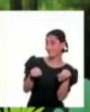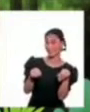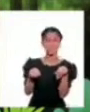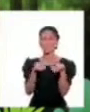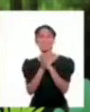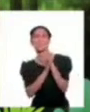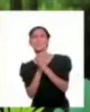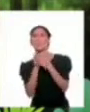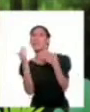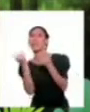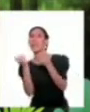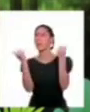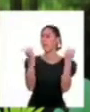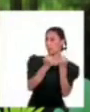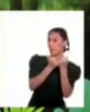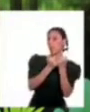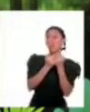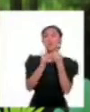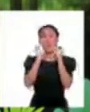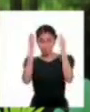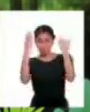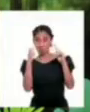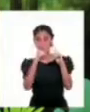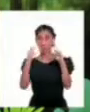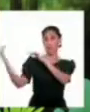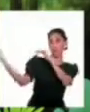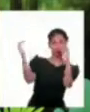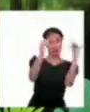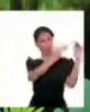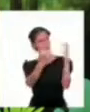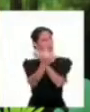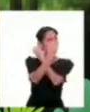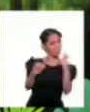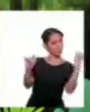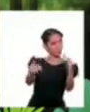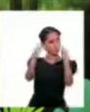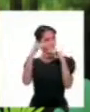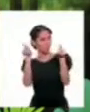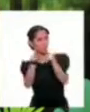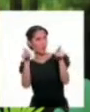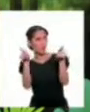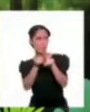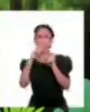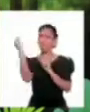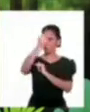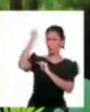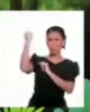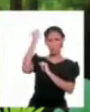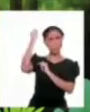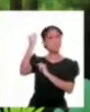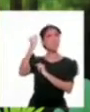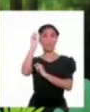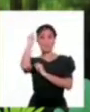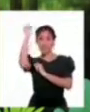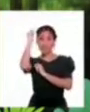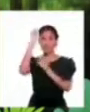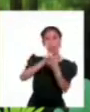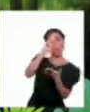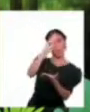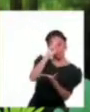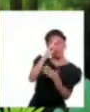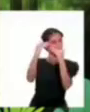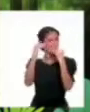La participación femenina en la guerra por la independencia, la conquista del derecho a la